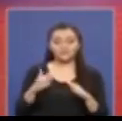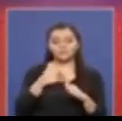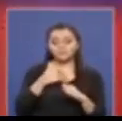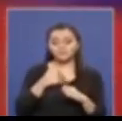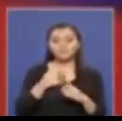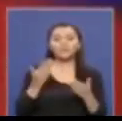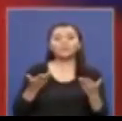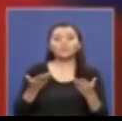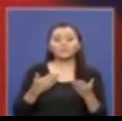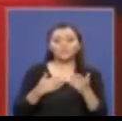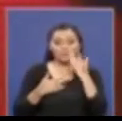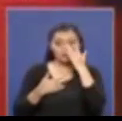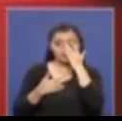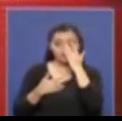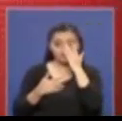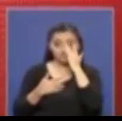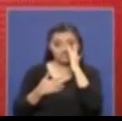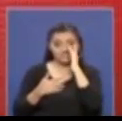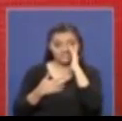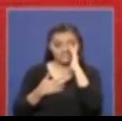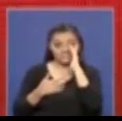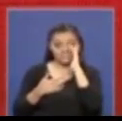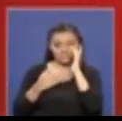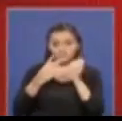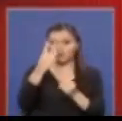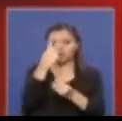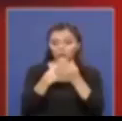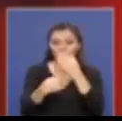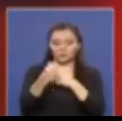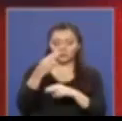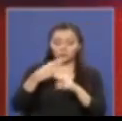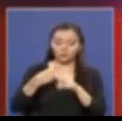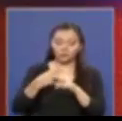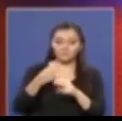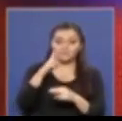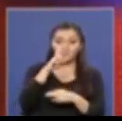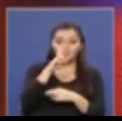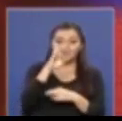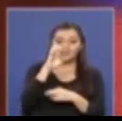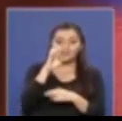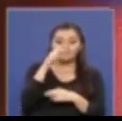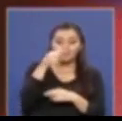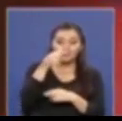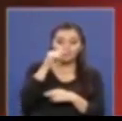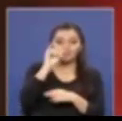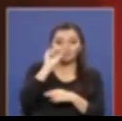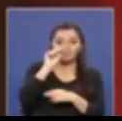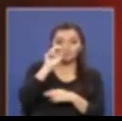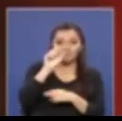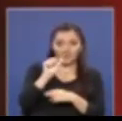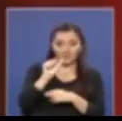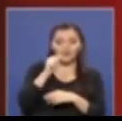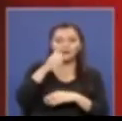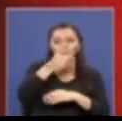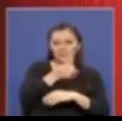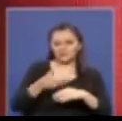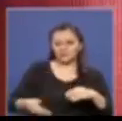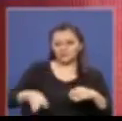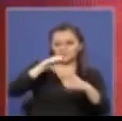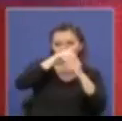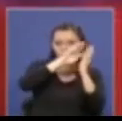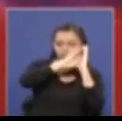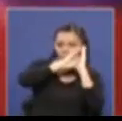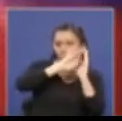Fuimos directamente al respectivo hotel, Hotel Regina, donde se alojaban los jefes de Estado, y tuvimos una bilateral